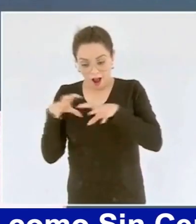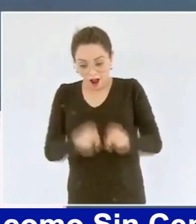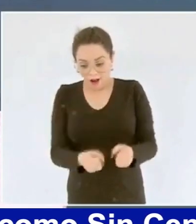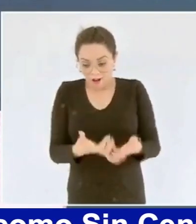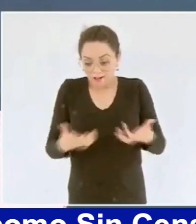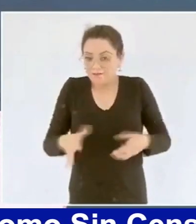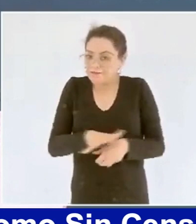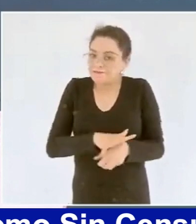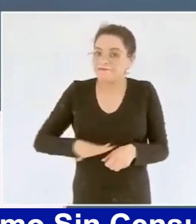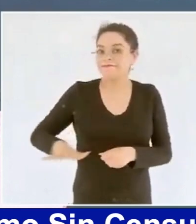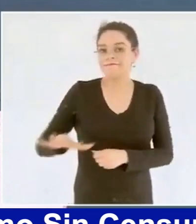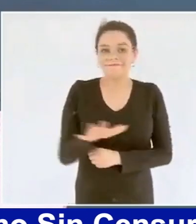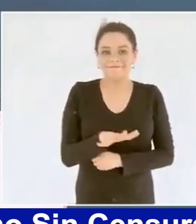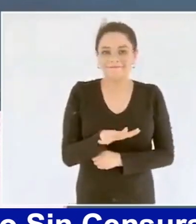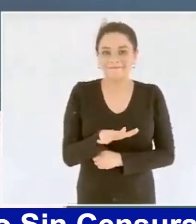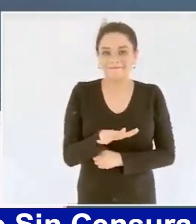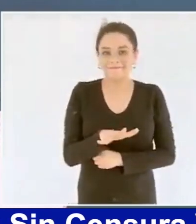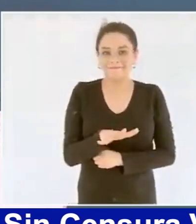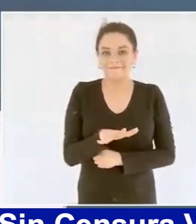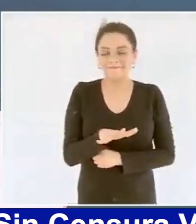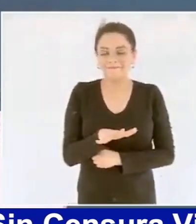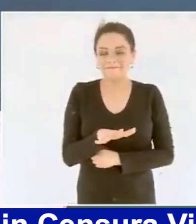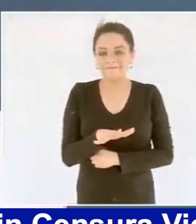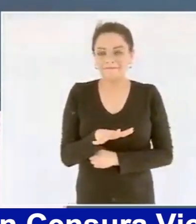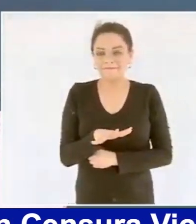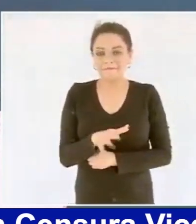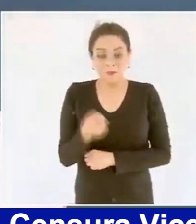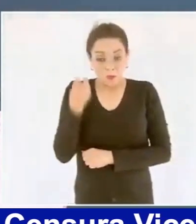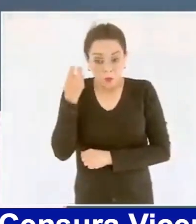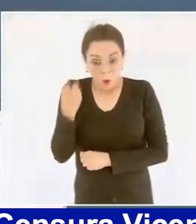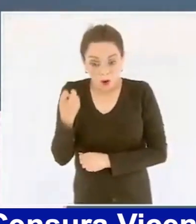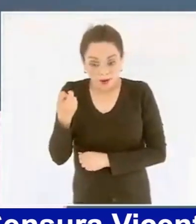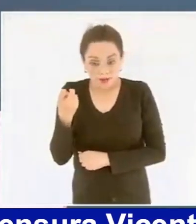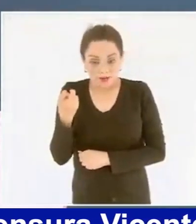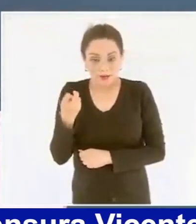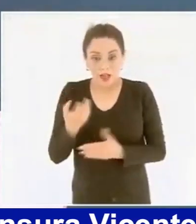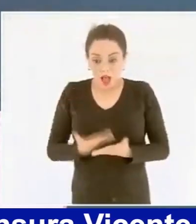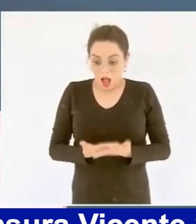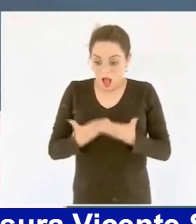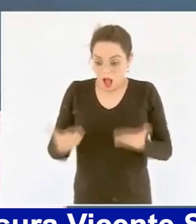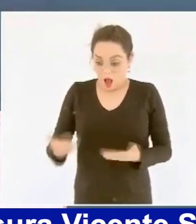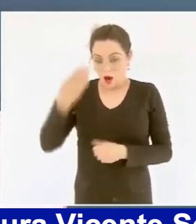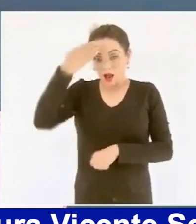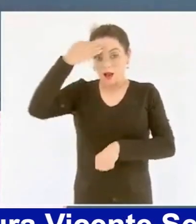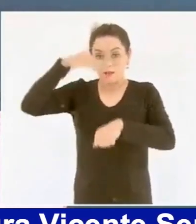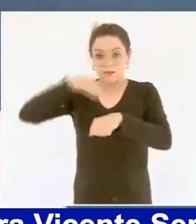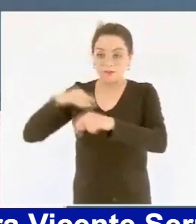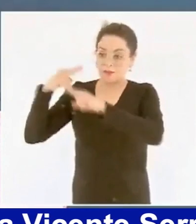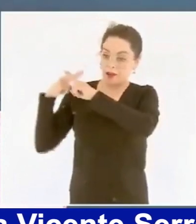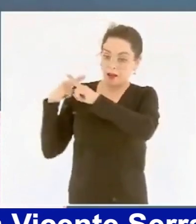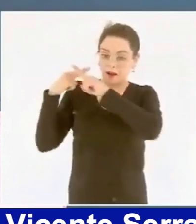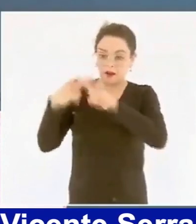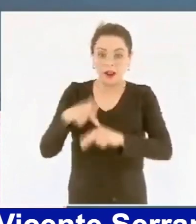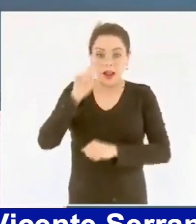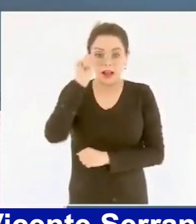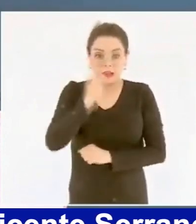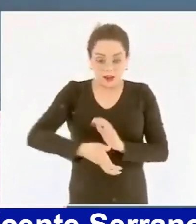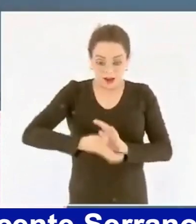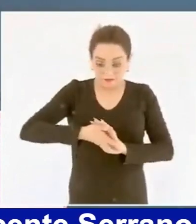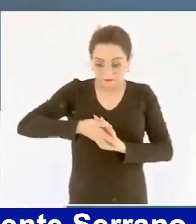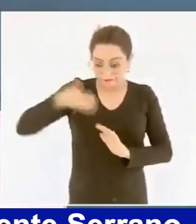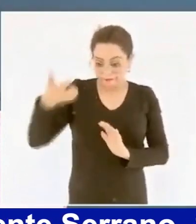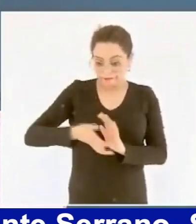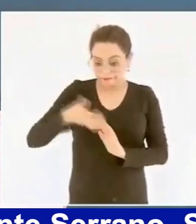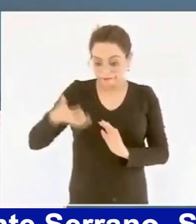Por eso, la expropiación petrolera que hoy conmemoramos es uno de los actos